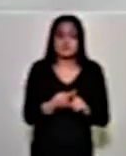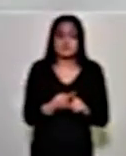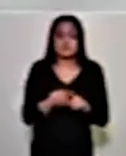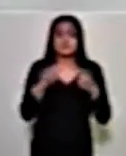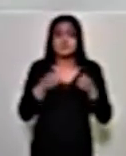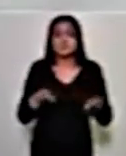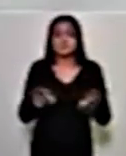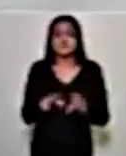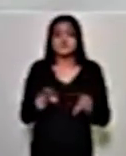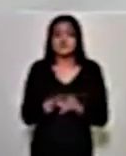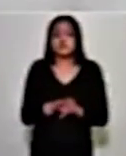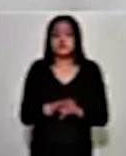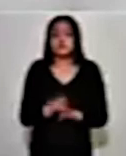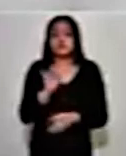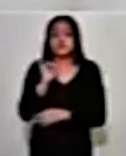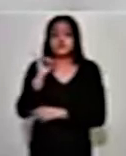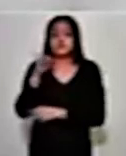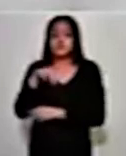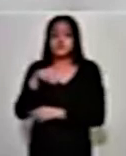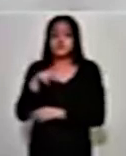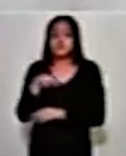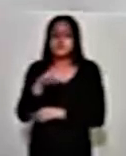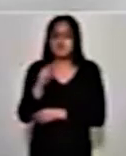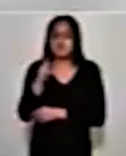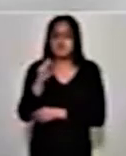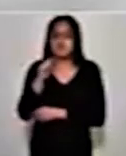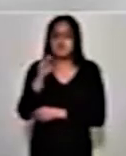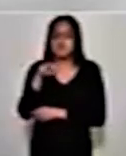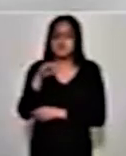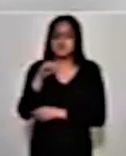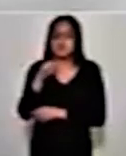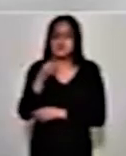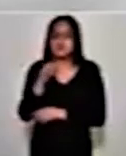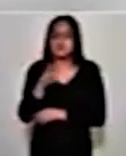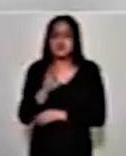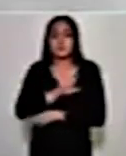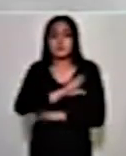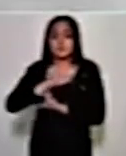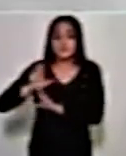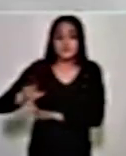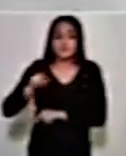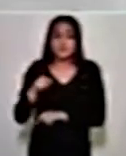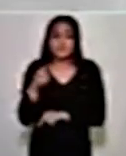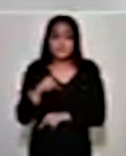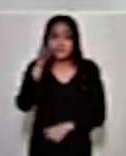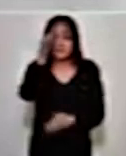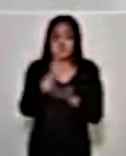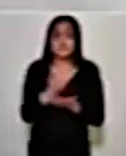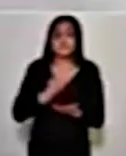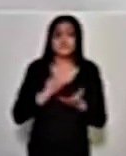ocupa como un inmunopotenciador. ¿Qué quiere decir esto? Que independientemente de las marcas que hemos